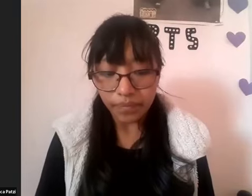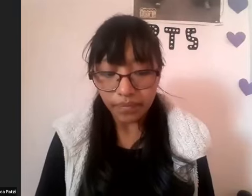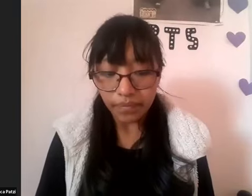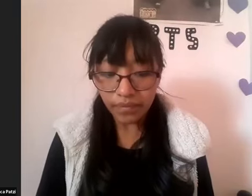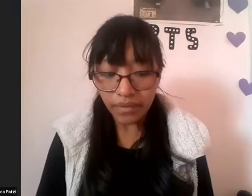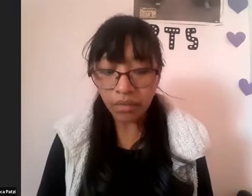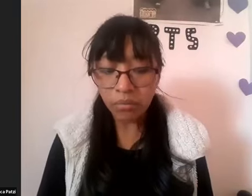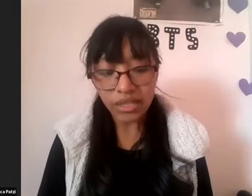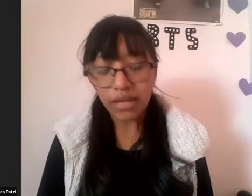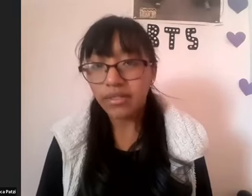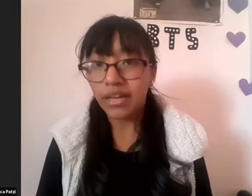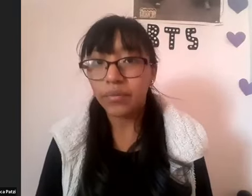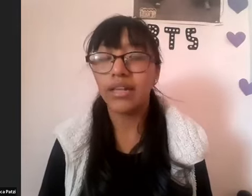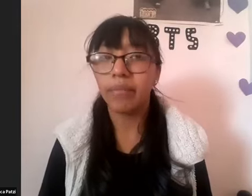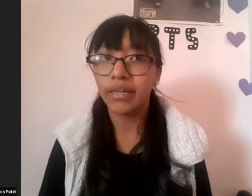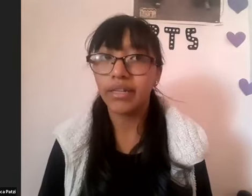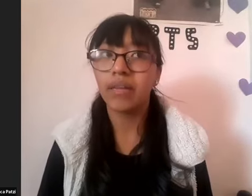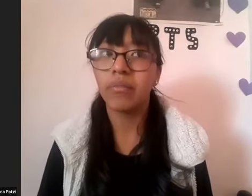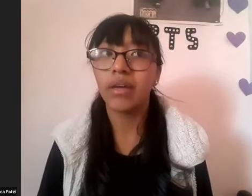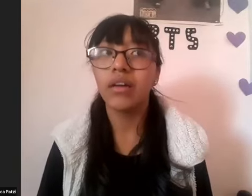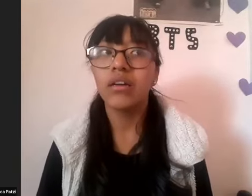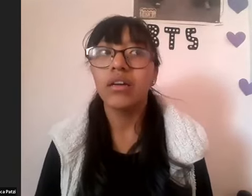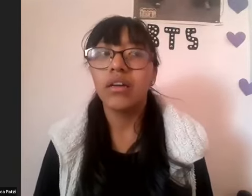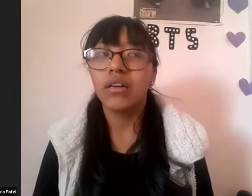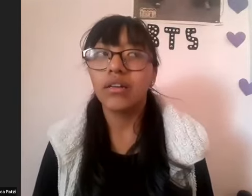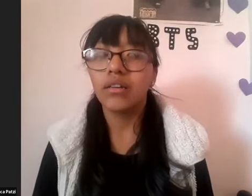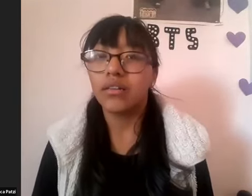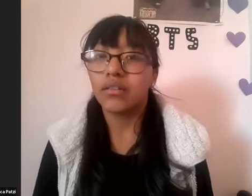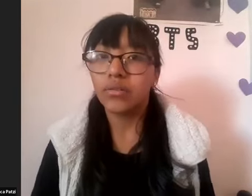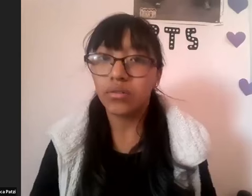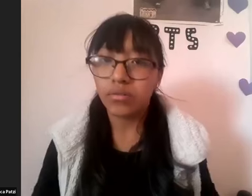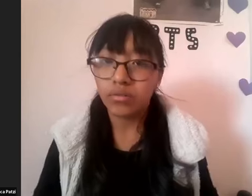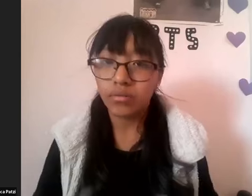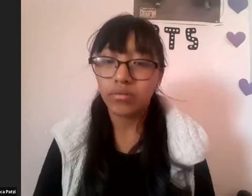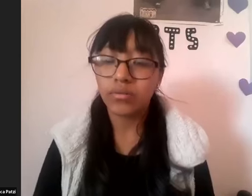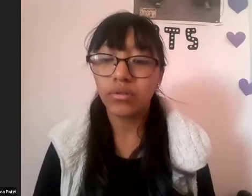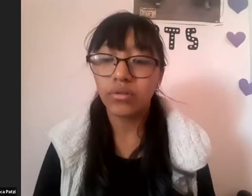hemos atravesado la pandemia